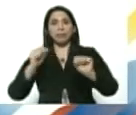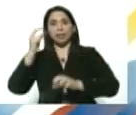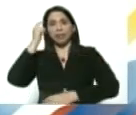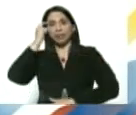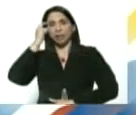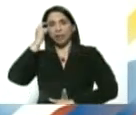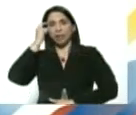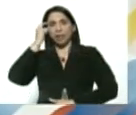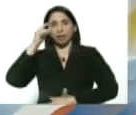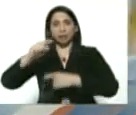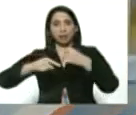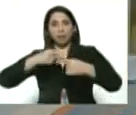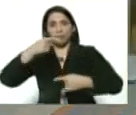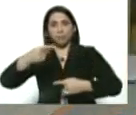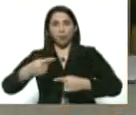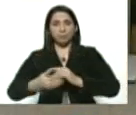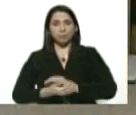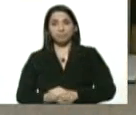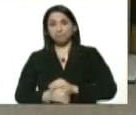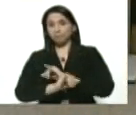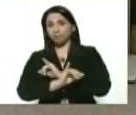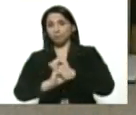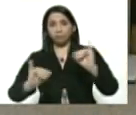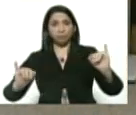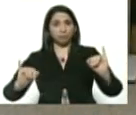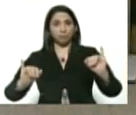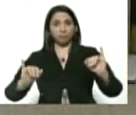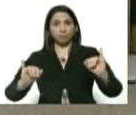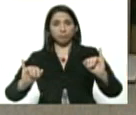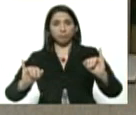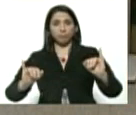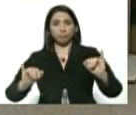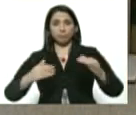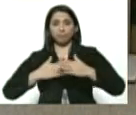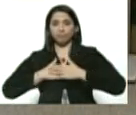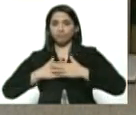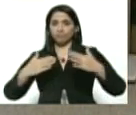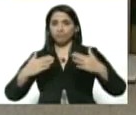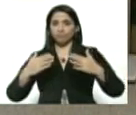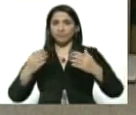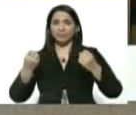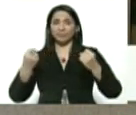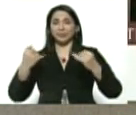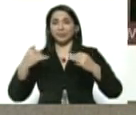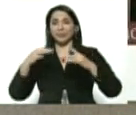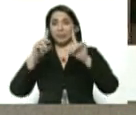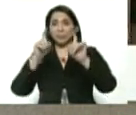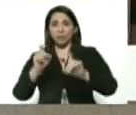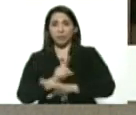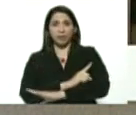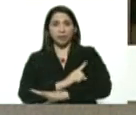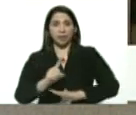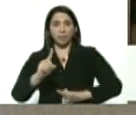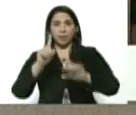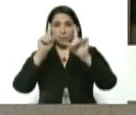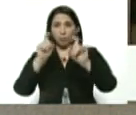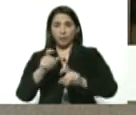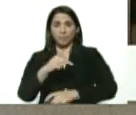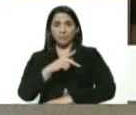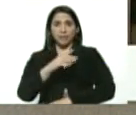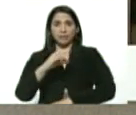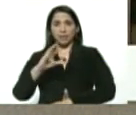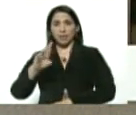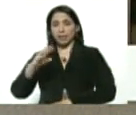siguiente ya han dispuesto miles de pruebas rápidas y pruebas de pcr para realizar